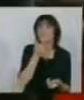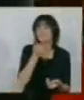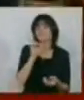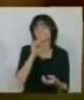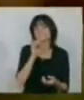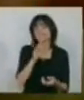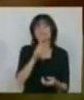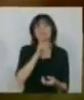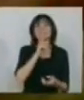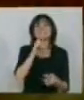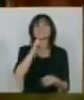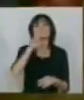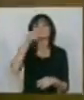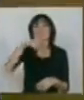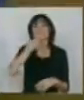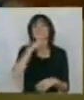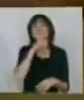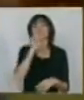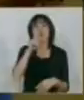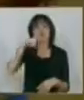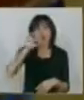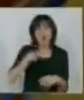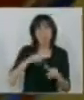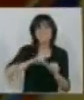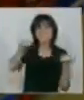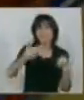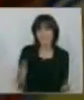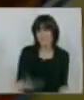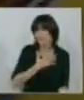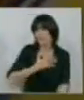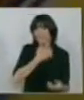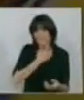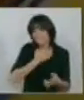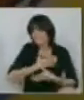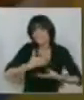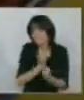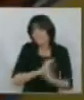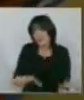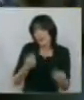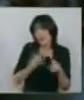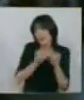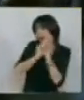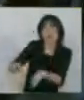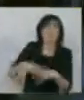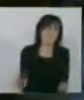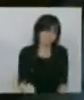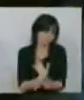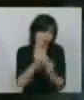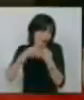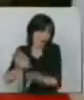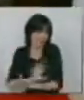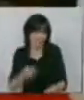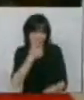trastorno de separación, trastorno de ansiedad de separación. Y en este documental, el 85% de los perritos